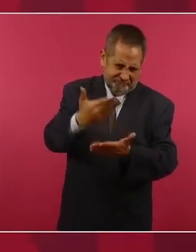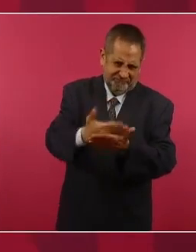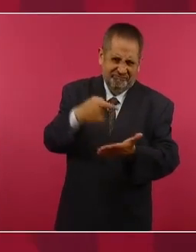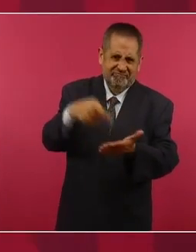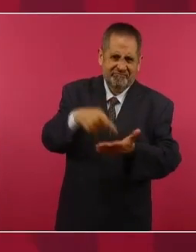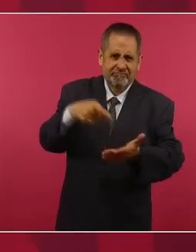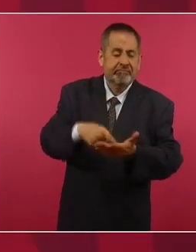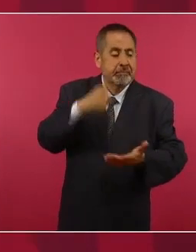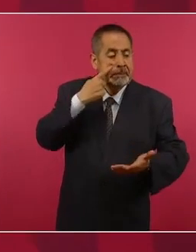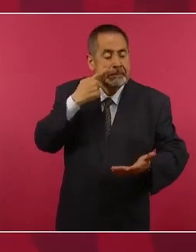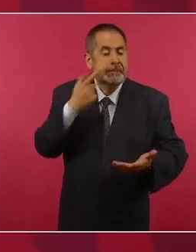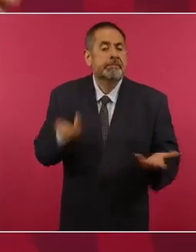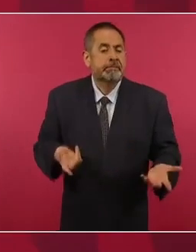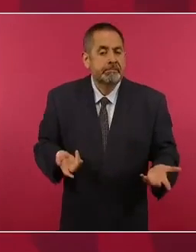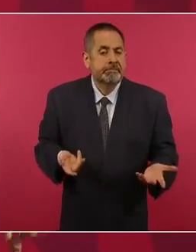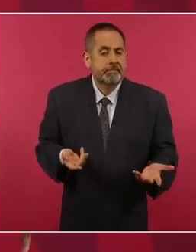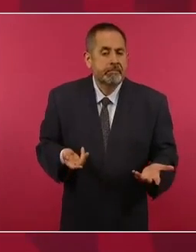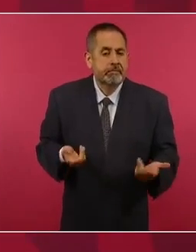él presenta pruebas,